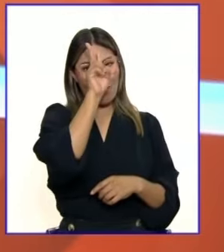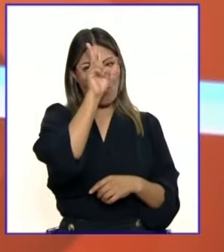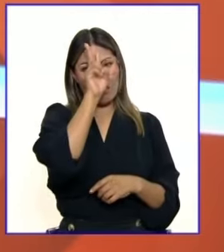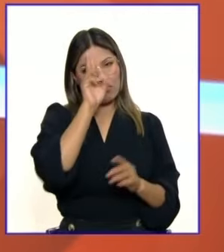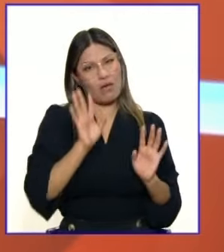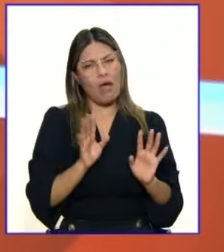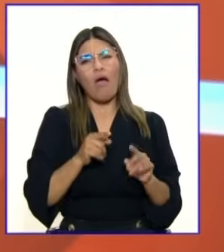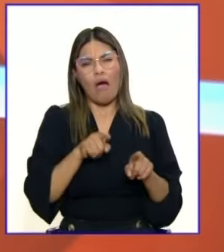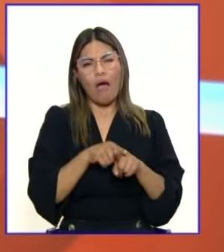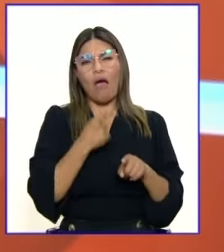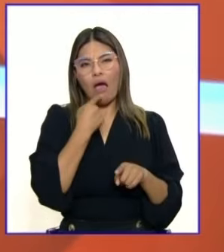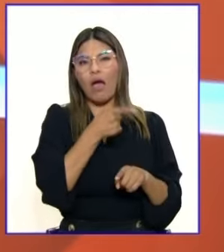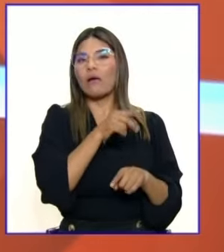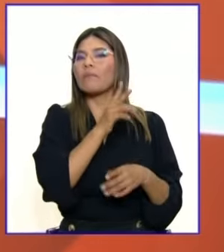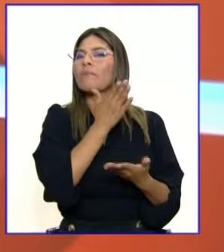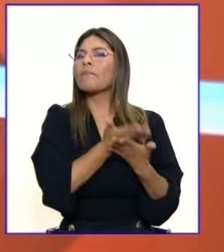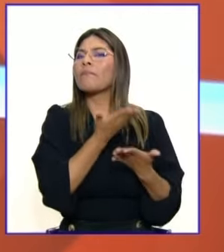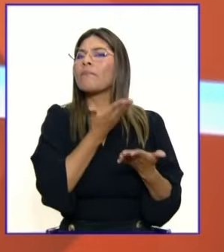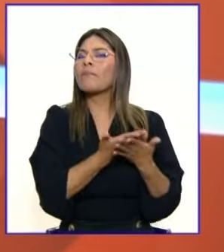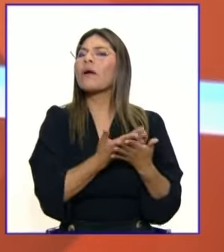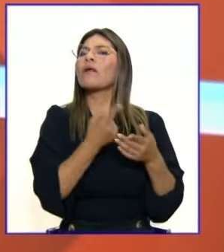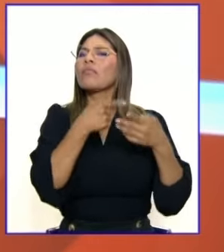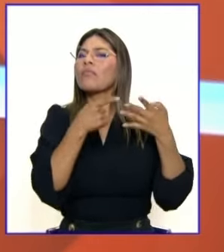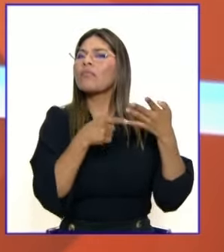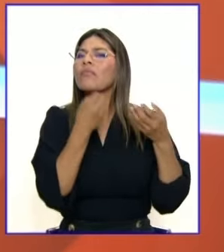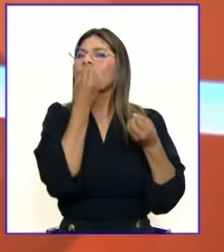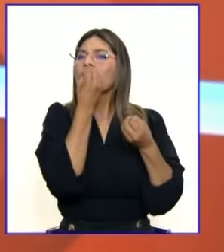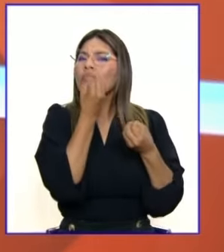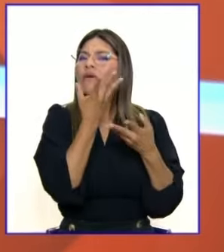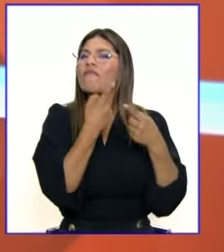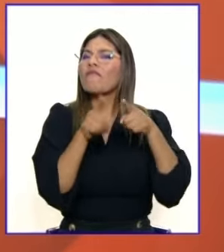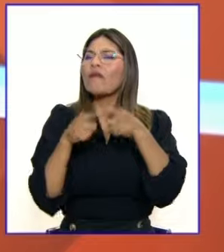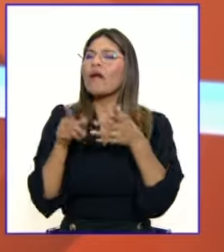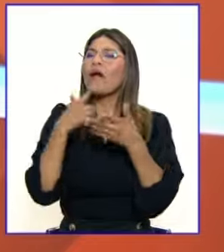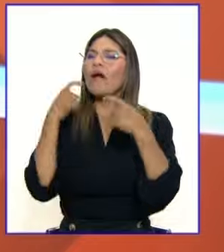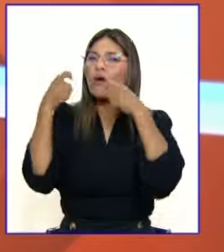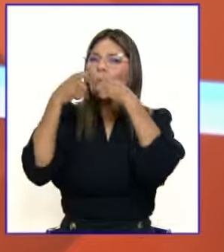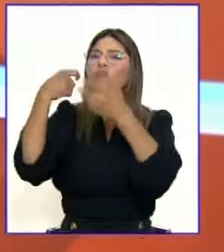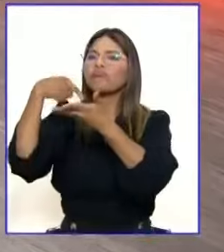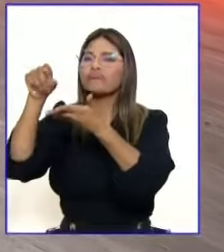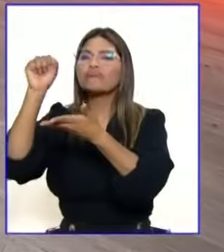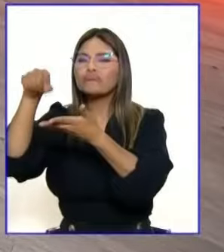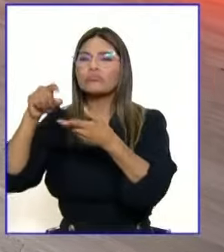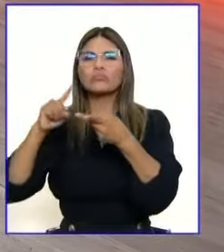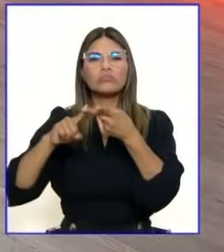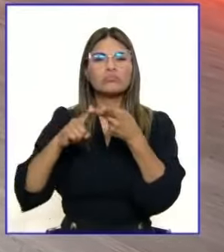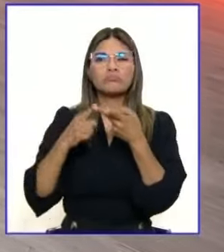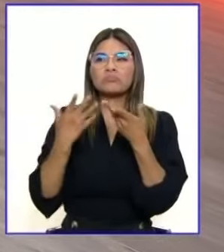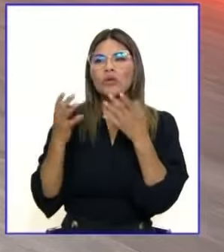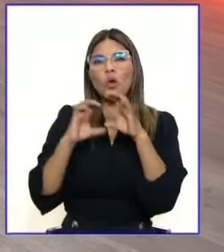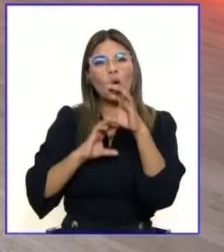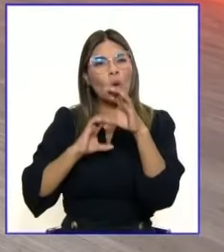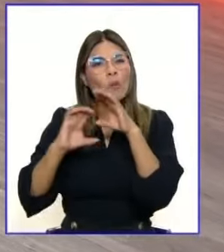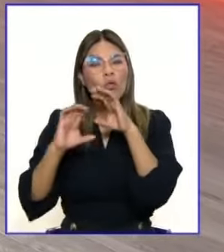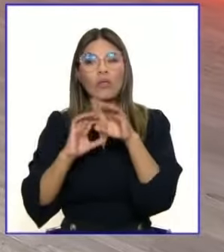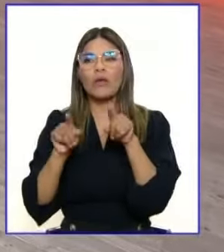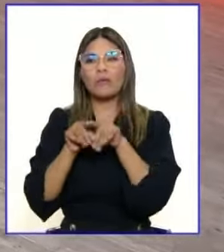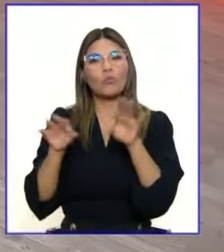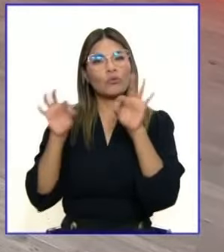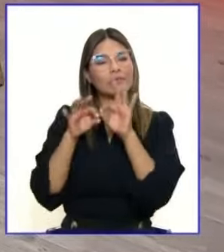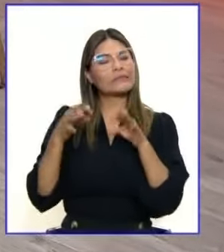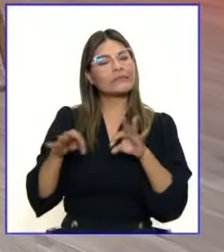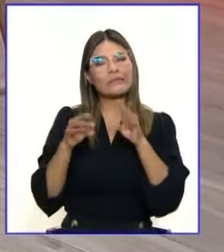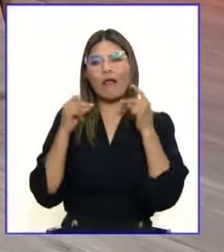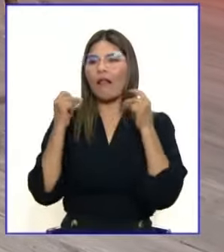que confirme de alguna manera a través de muchos vehículos, el correo electrónico, la comunicación, digamos, ahora las comunicaciones muy, muy,